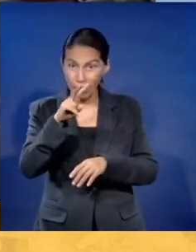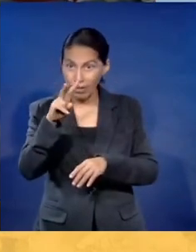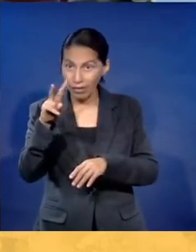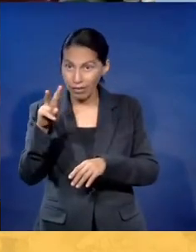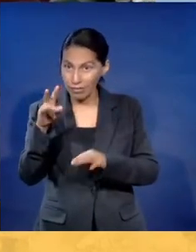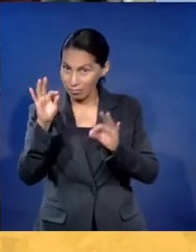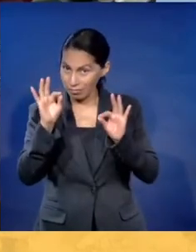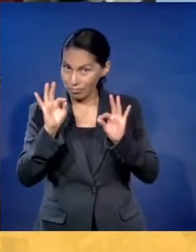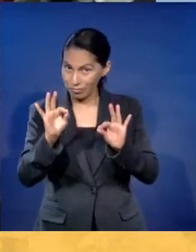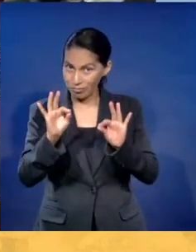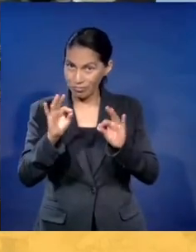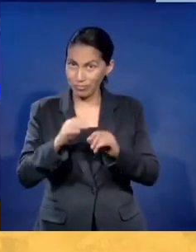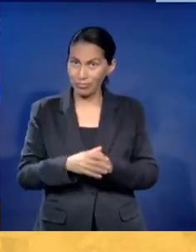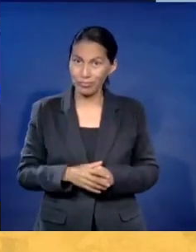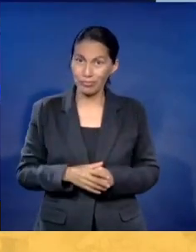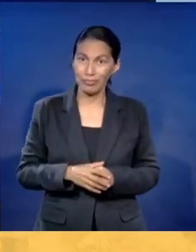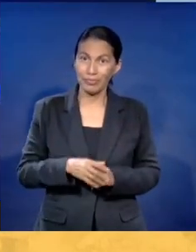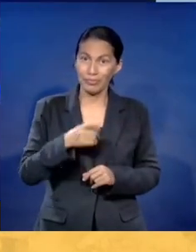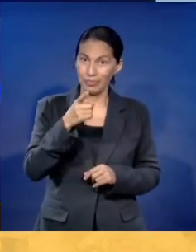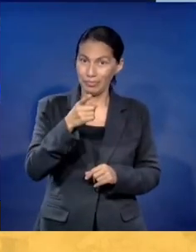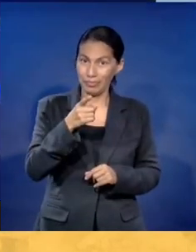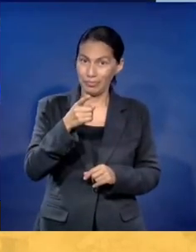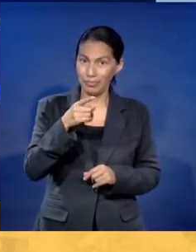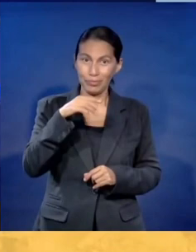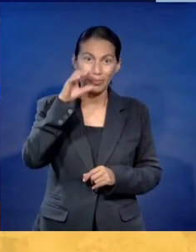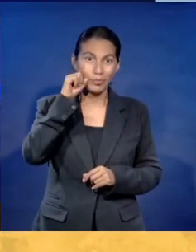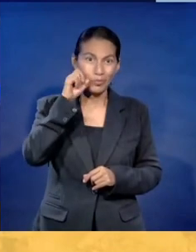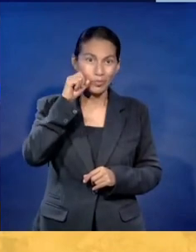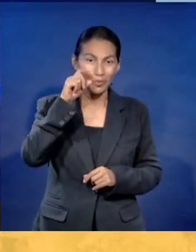si el muchacho está en Montemorelos palomita